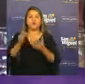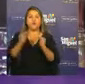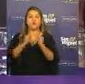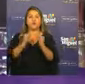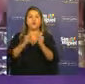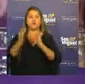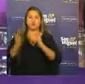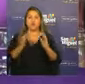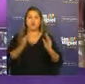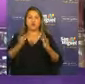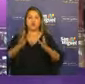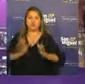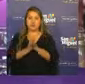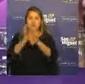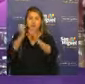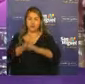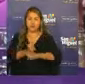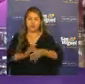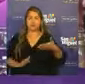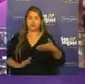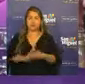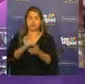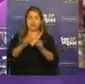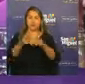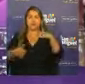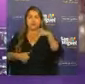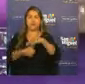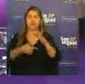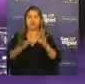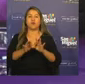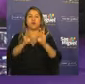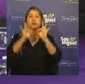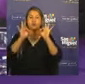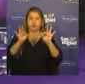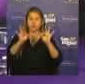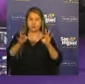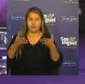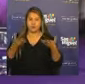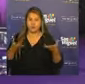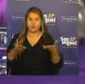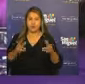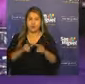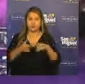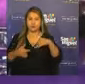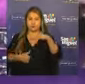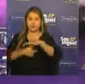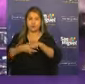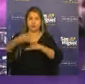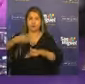San Miguel, damos inicio a esta sesión extraordinaria del Consejo Municipal.